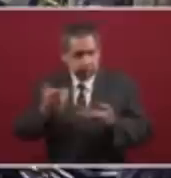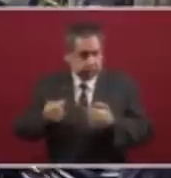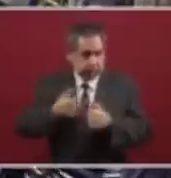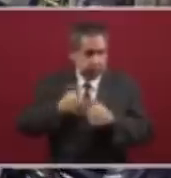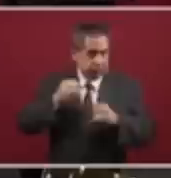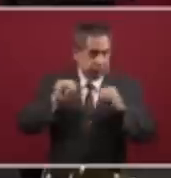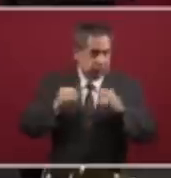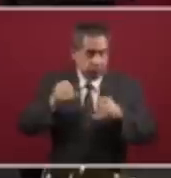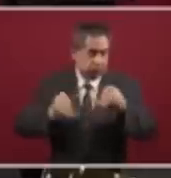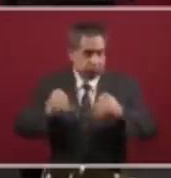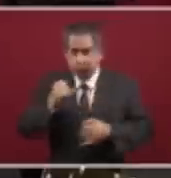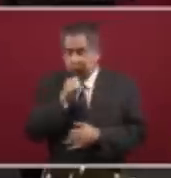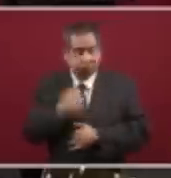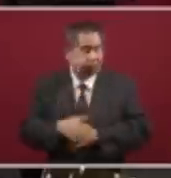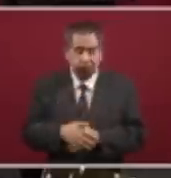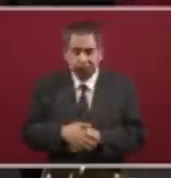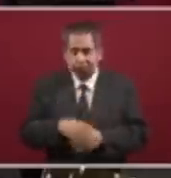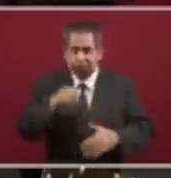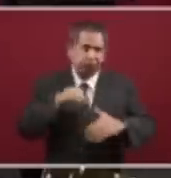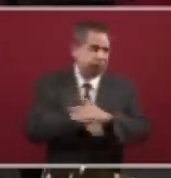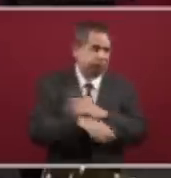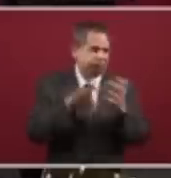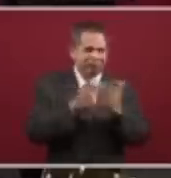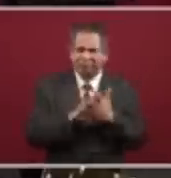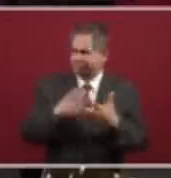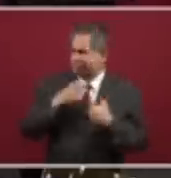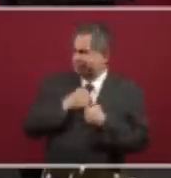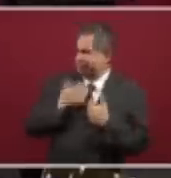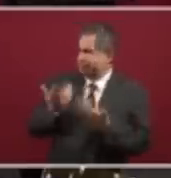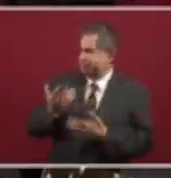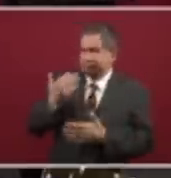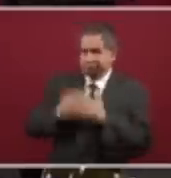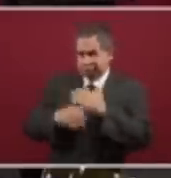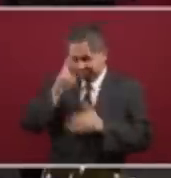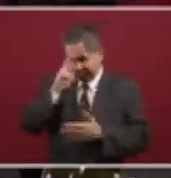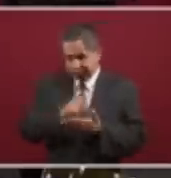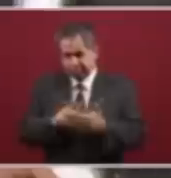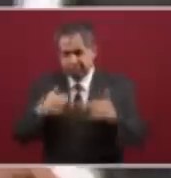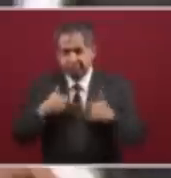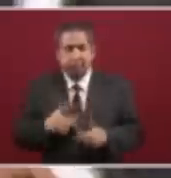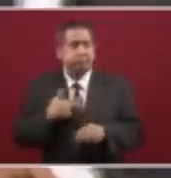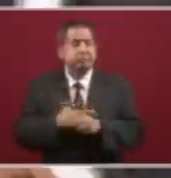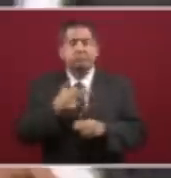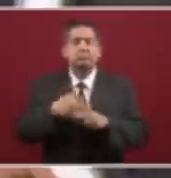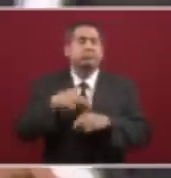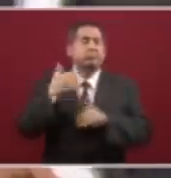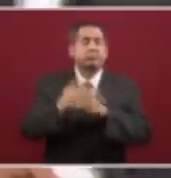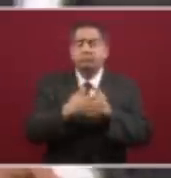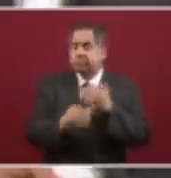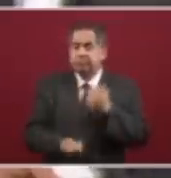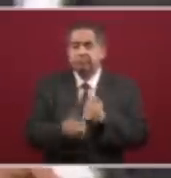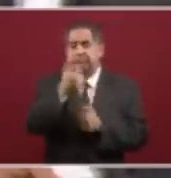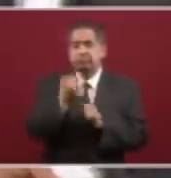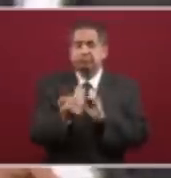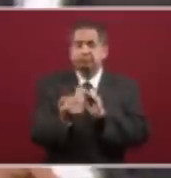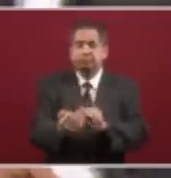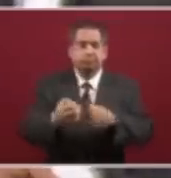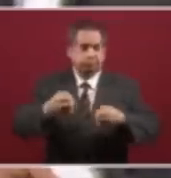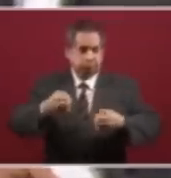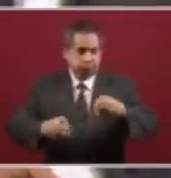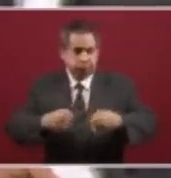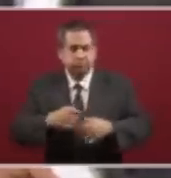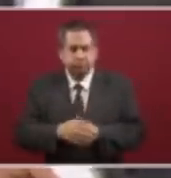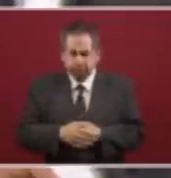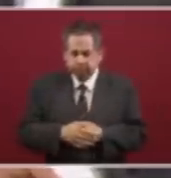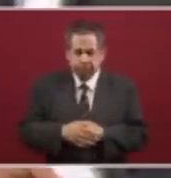humanos no supimos la razón de nuestra detención siendo hasta la primera audiencia en la que se